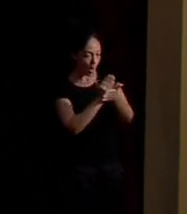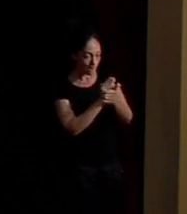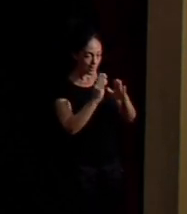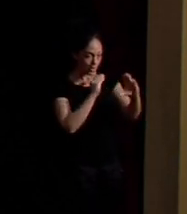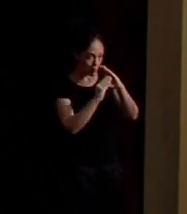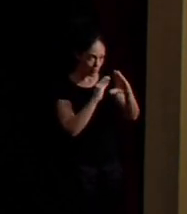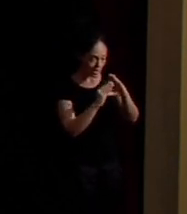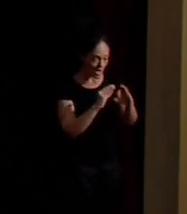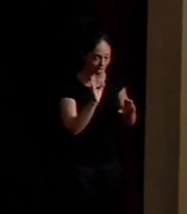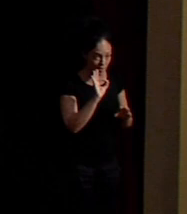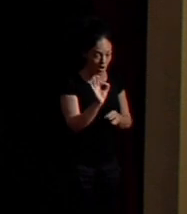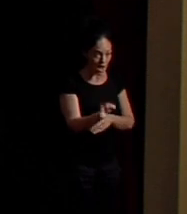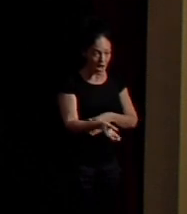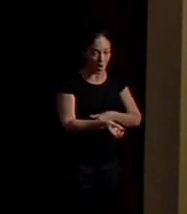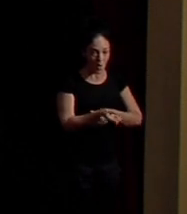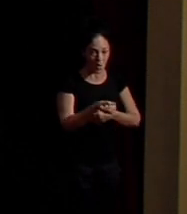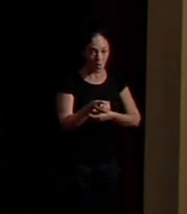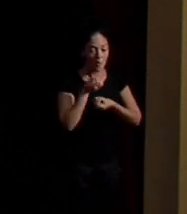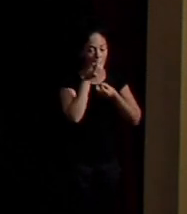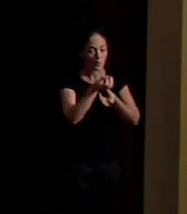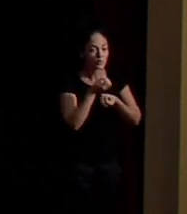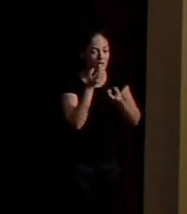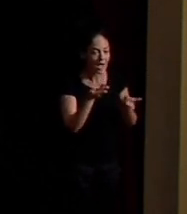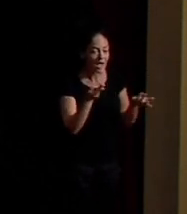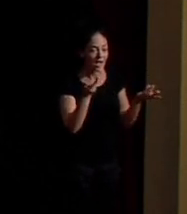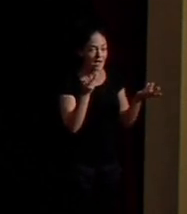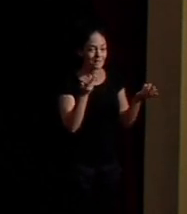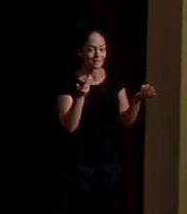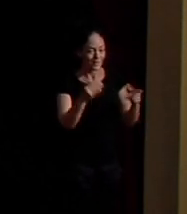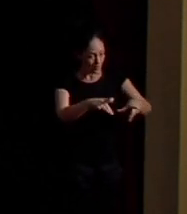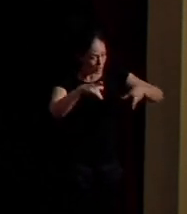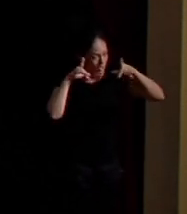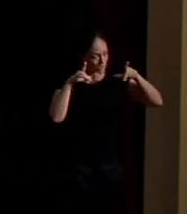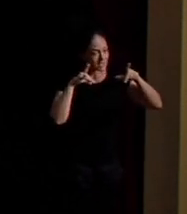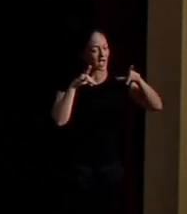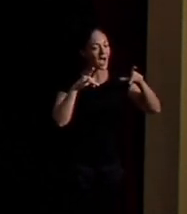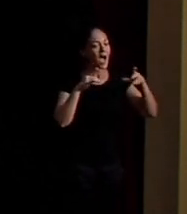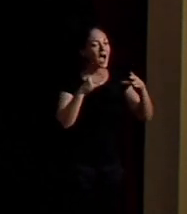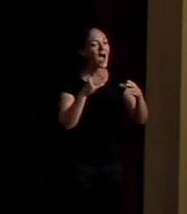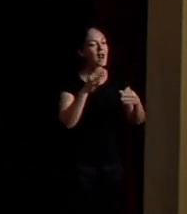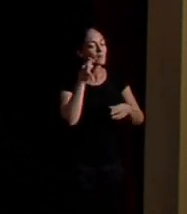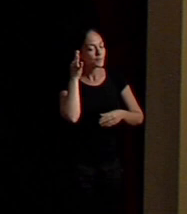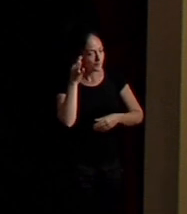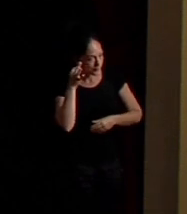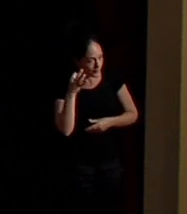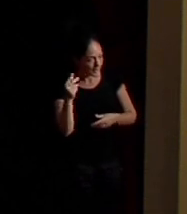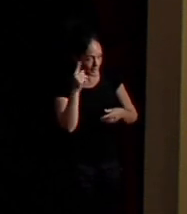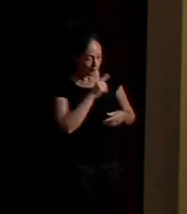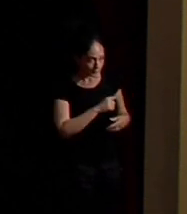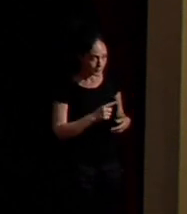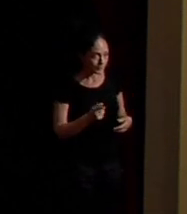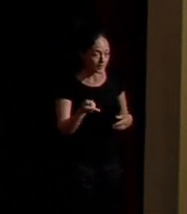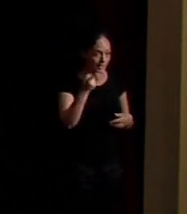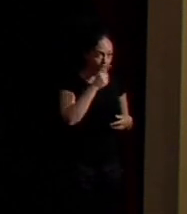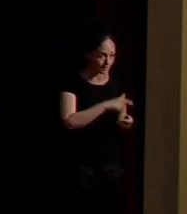de alguno y alguna de nuestras representantes, alusiones, ¿no?, a la situación de las mujeres prostituidas, el tema del